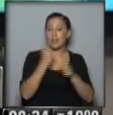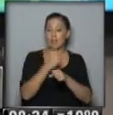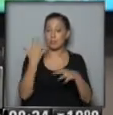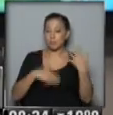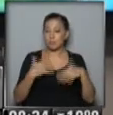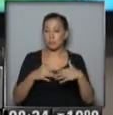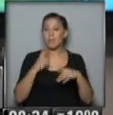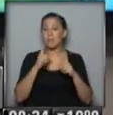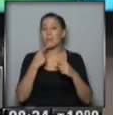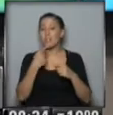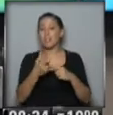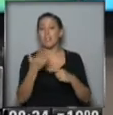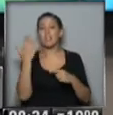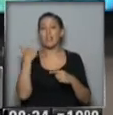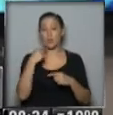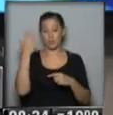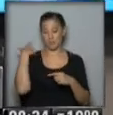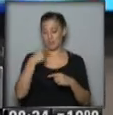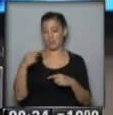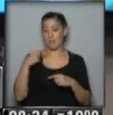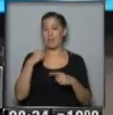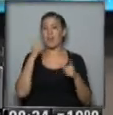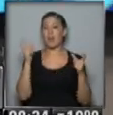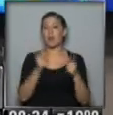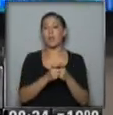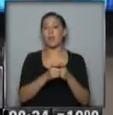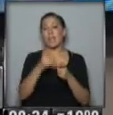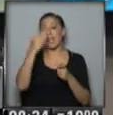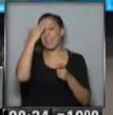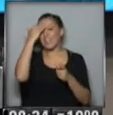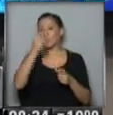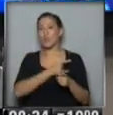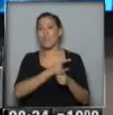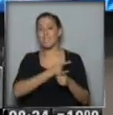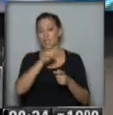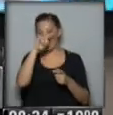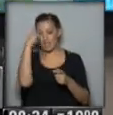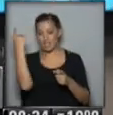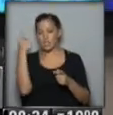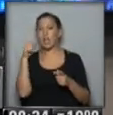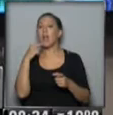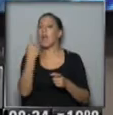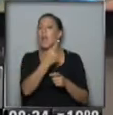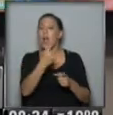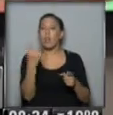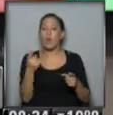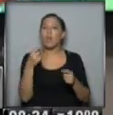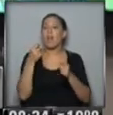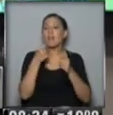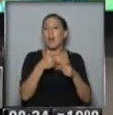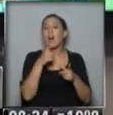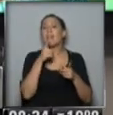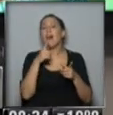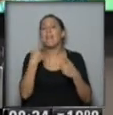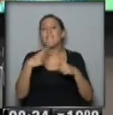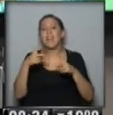usted dijo hace algunas semanas tuvimos una reunión con más de 15 universidades nacionales cada una de las cuales va a aportar en distintos